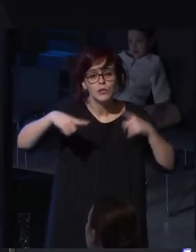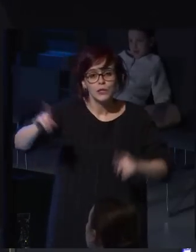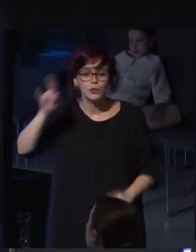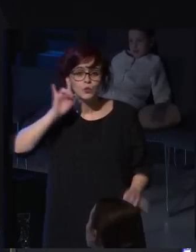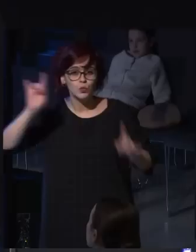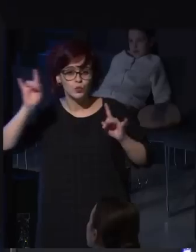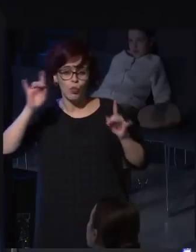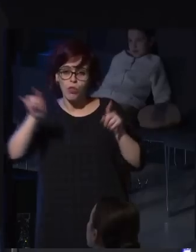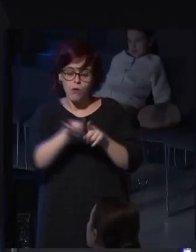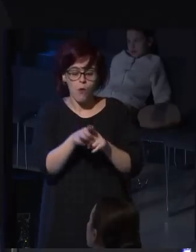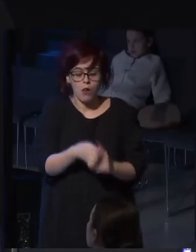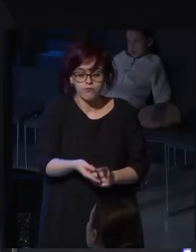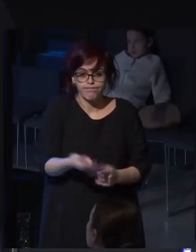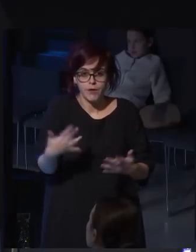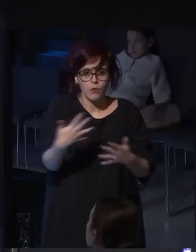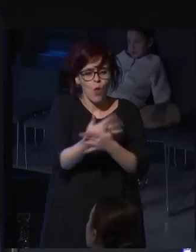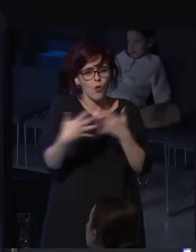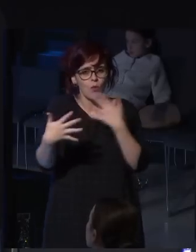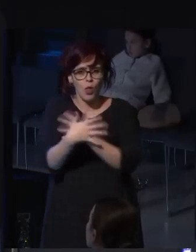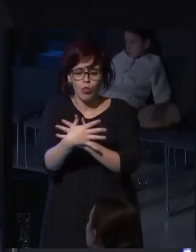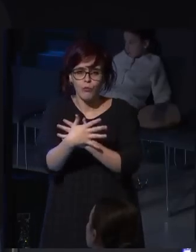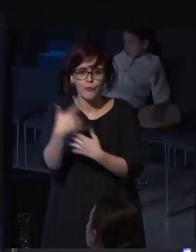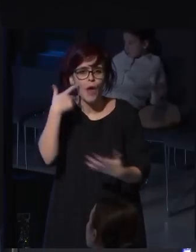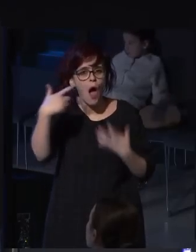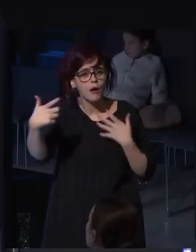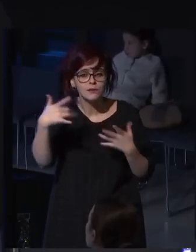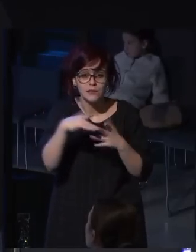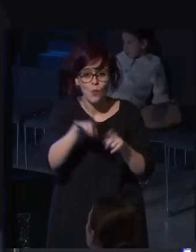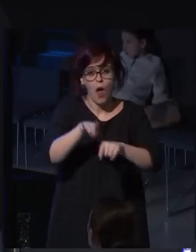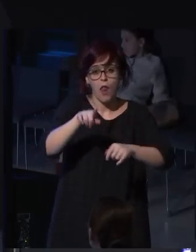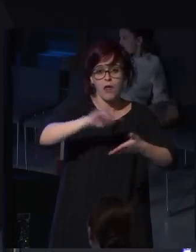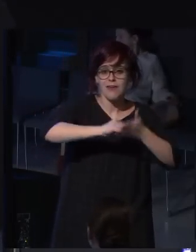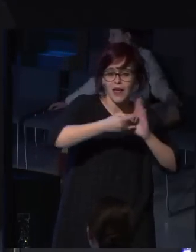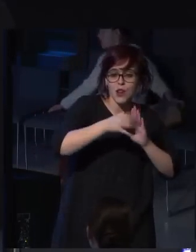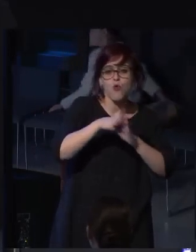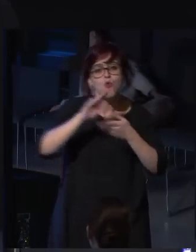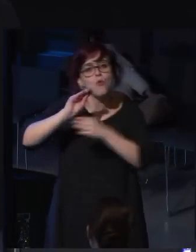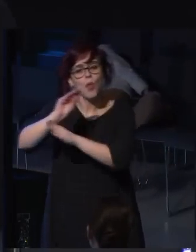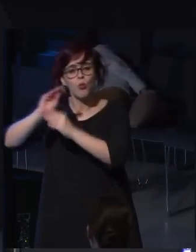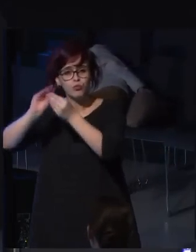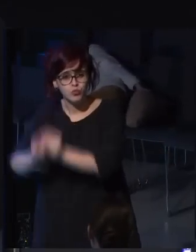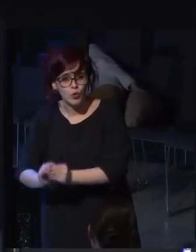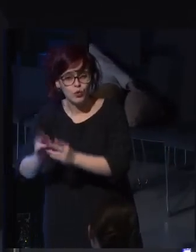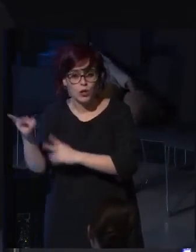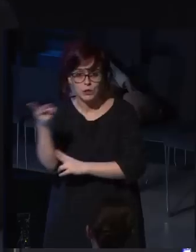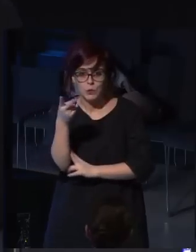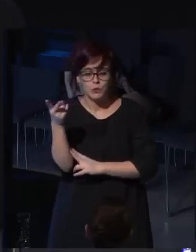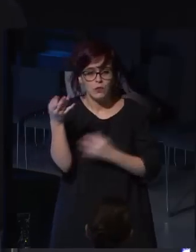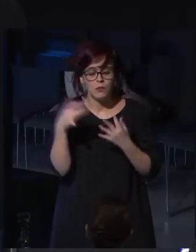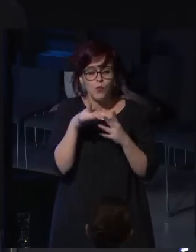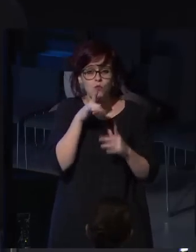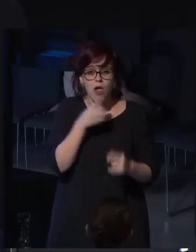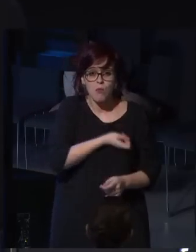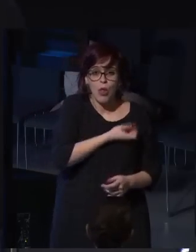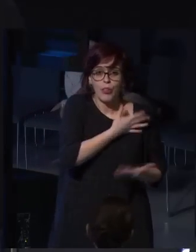creo que es una combinación que ahí está el arte un poco, ¿no? De los ingenieros y de los productores de traducir esa emoción que puede hablar